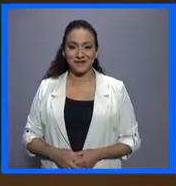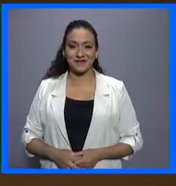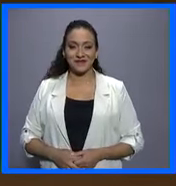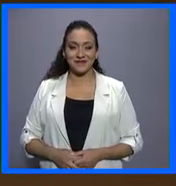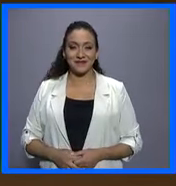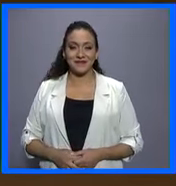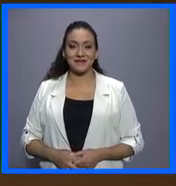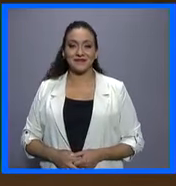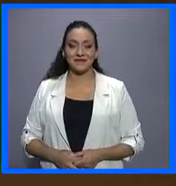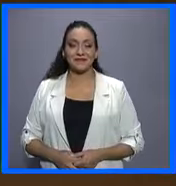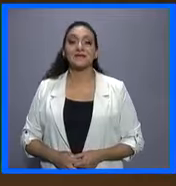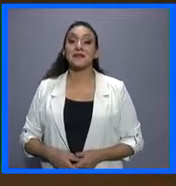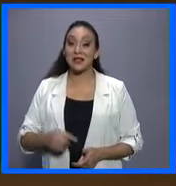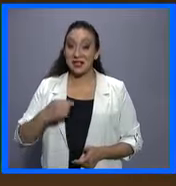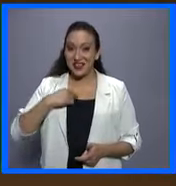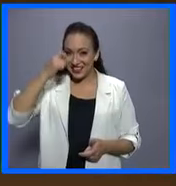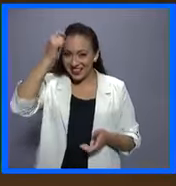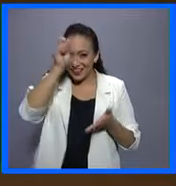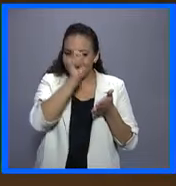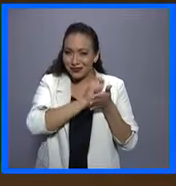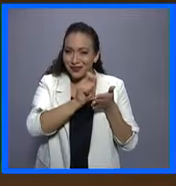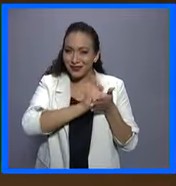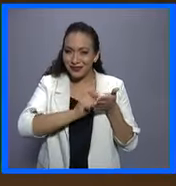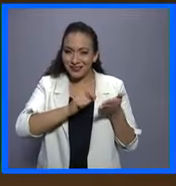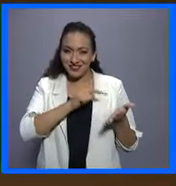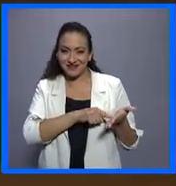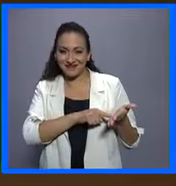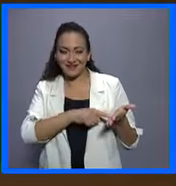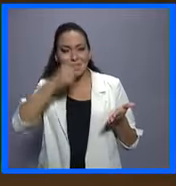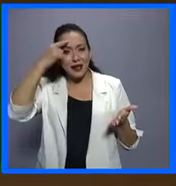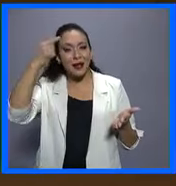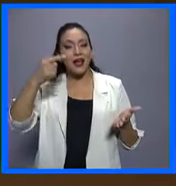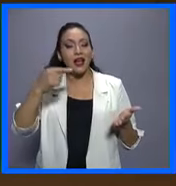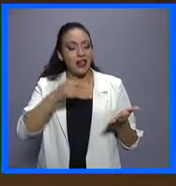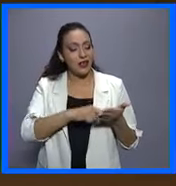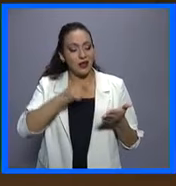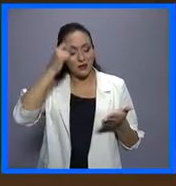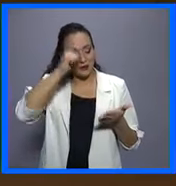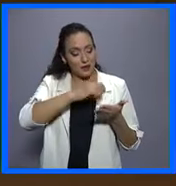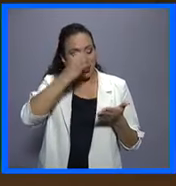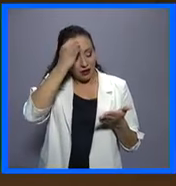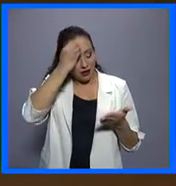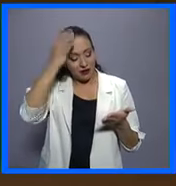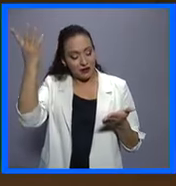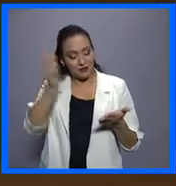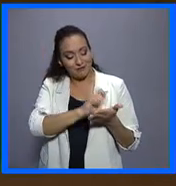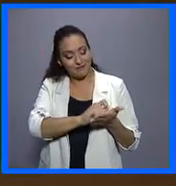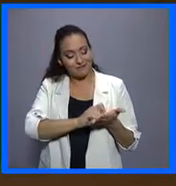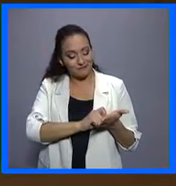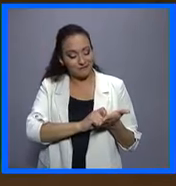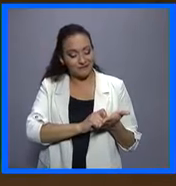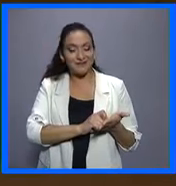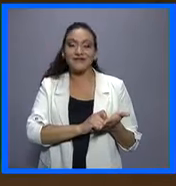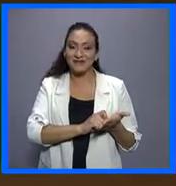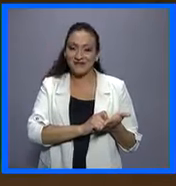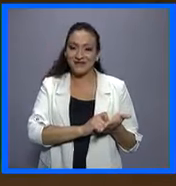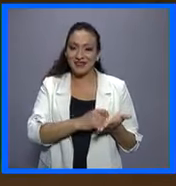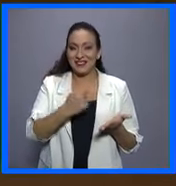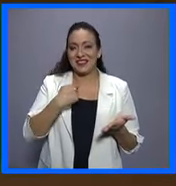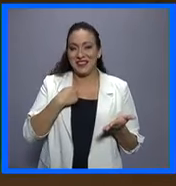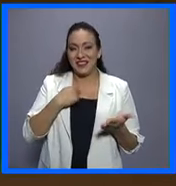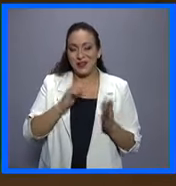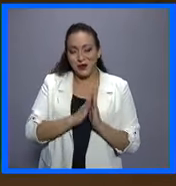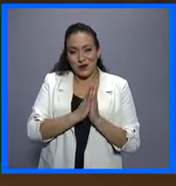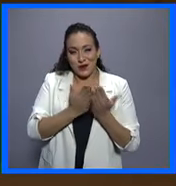Porque además yo escribo fundamentalmente para olvidar. Es algo paradójico, mis novelas